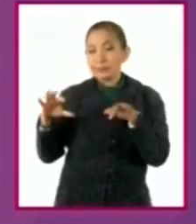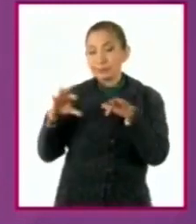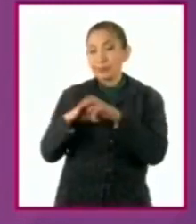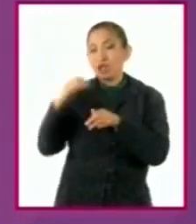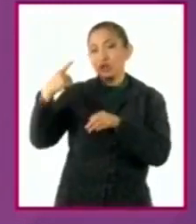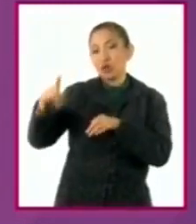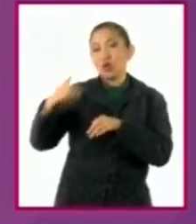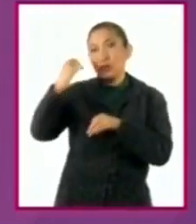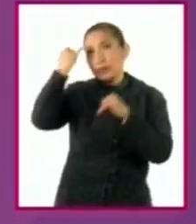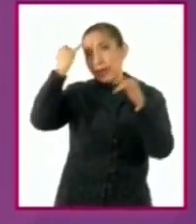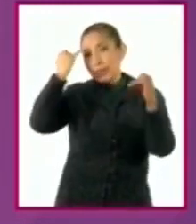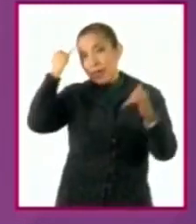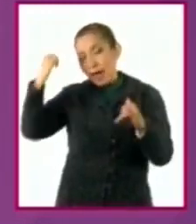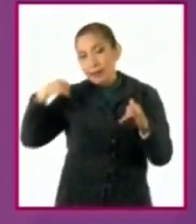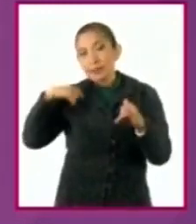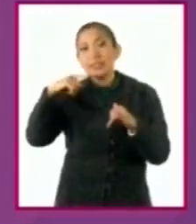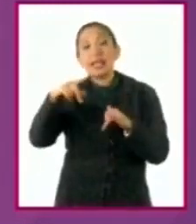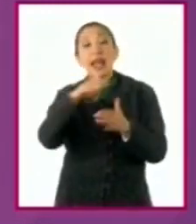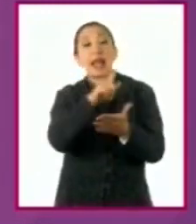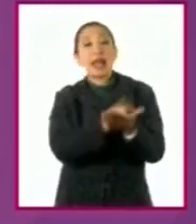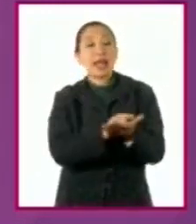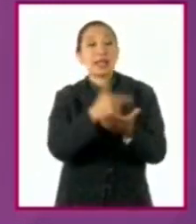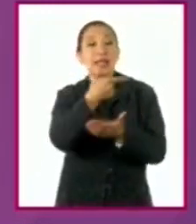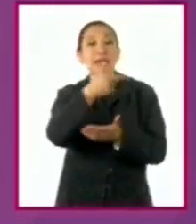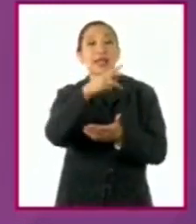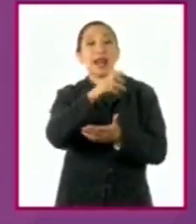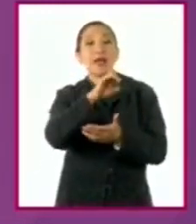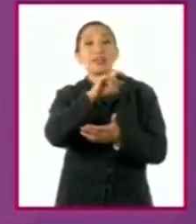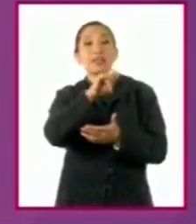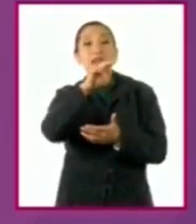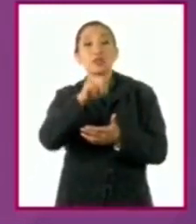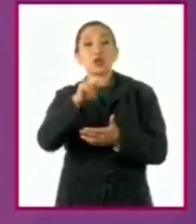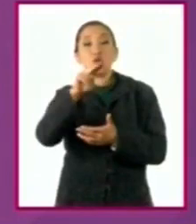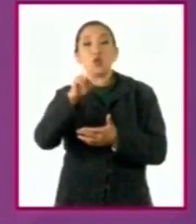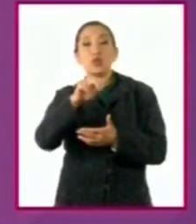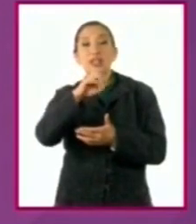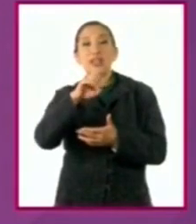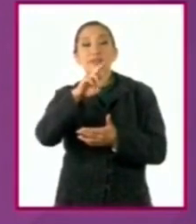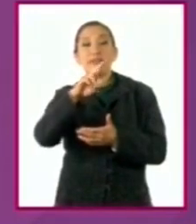de sus teorías y la ley de la gravitación universal.